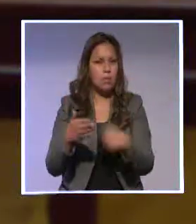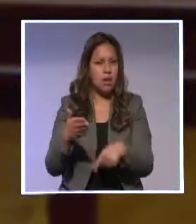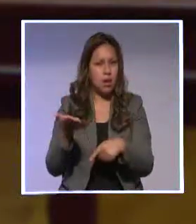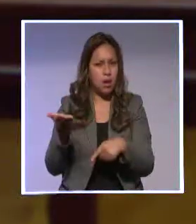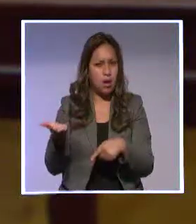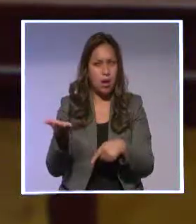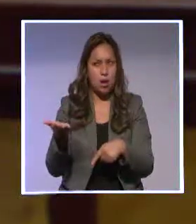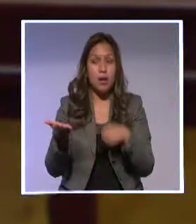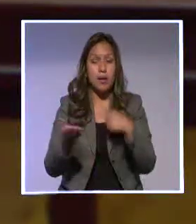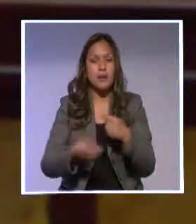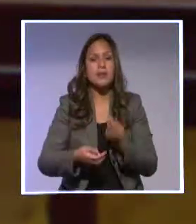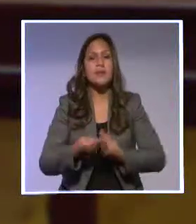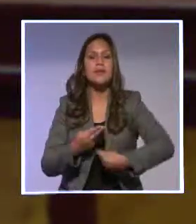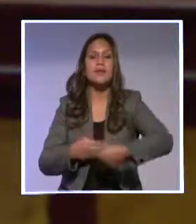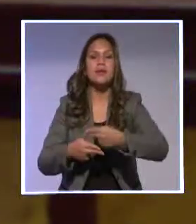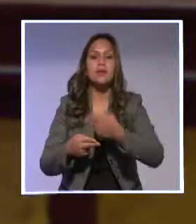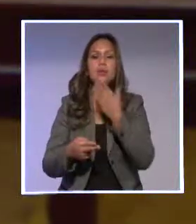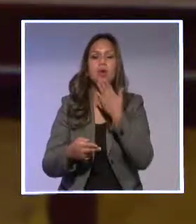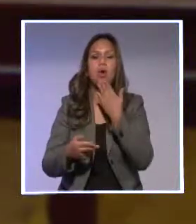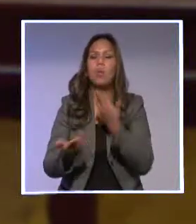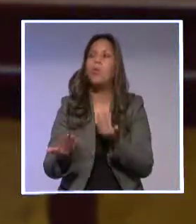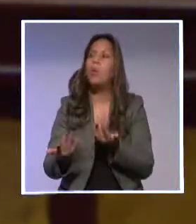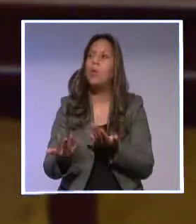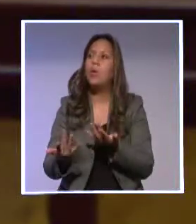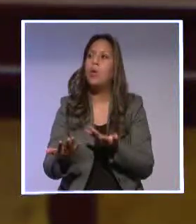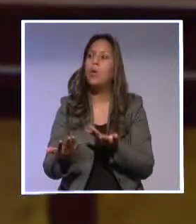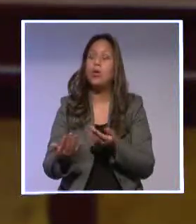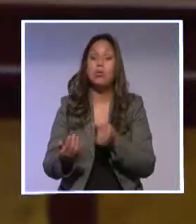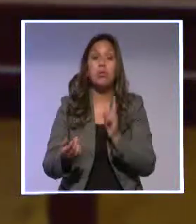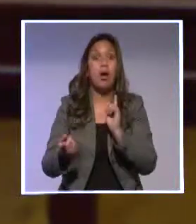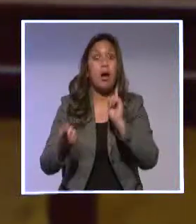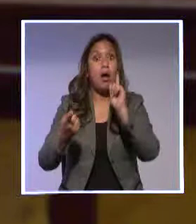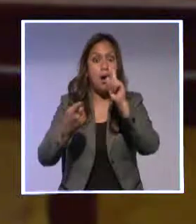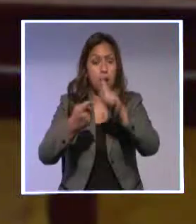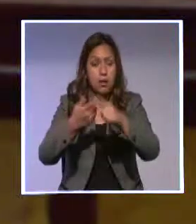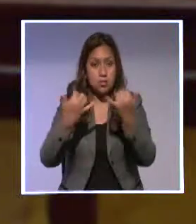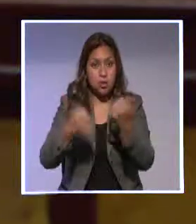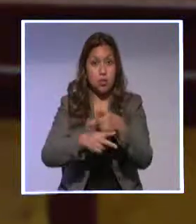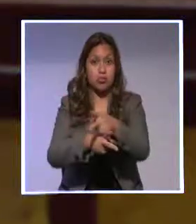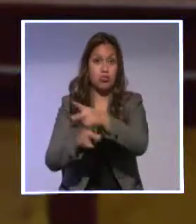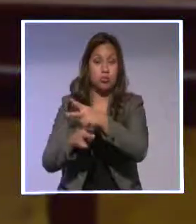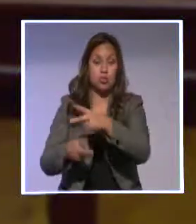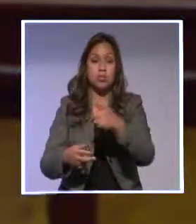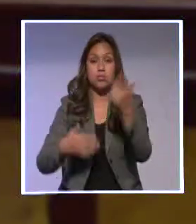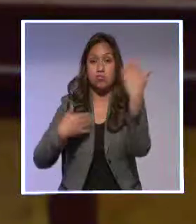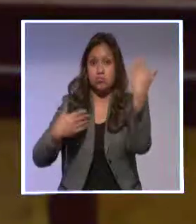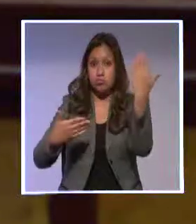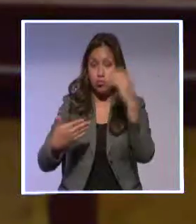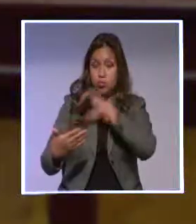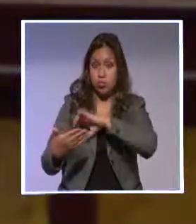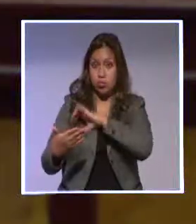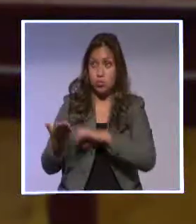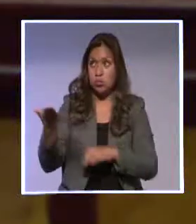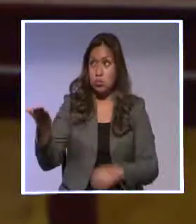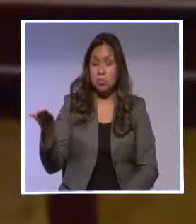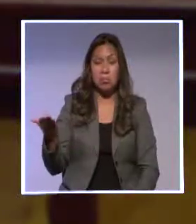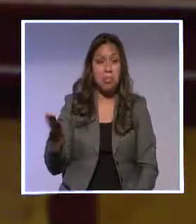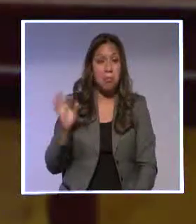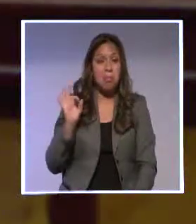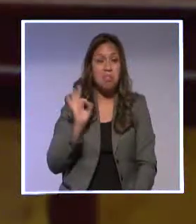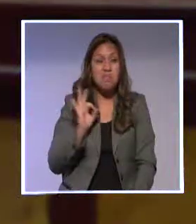realizó esta renegociación hasta ahora el consejo metropolitano no ha conocido una